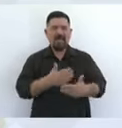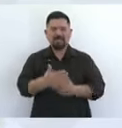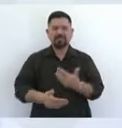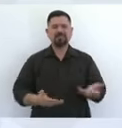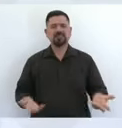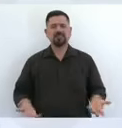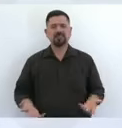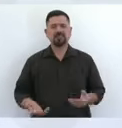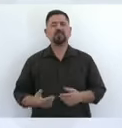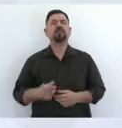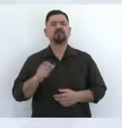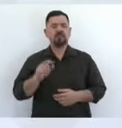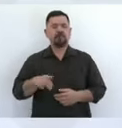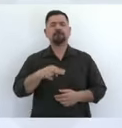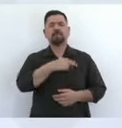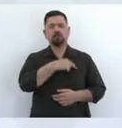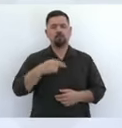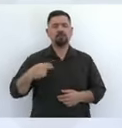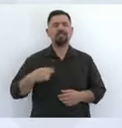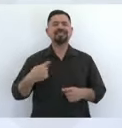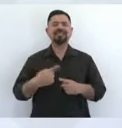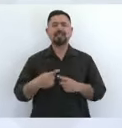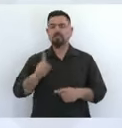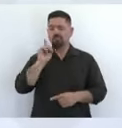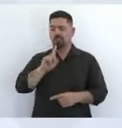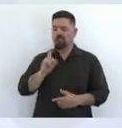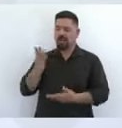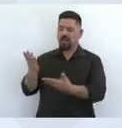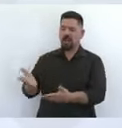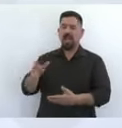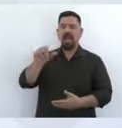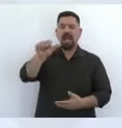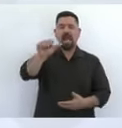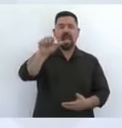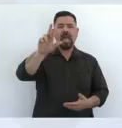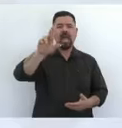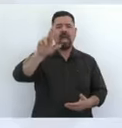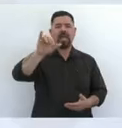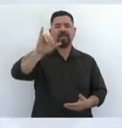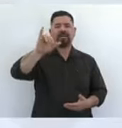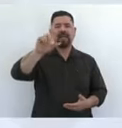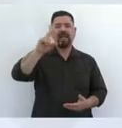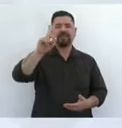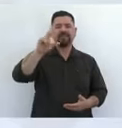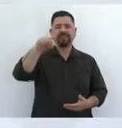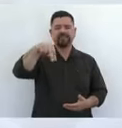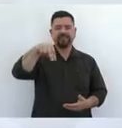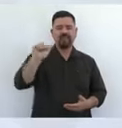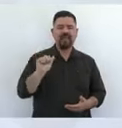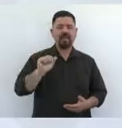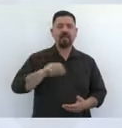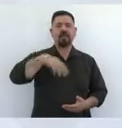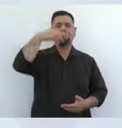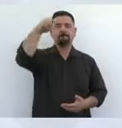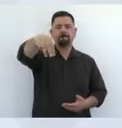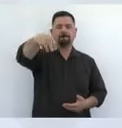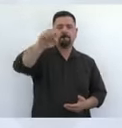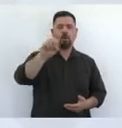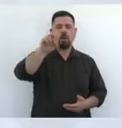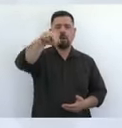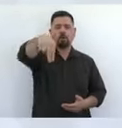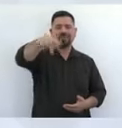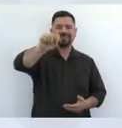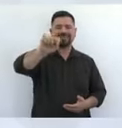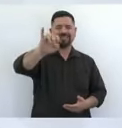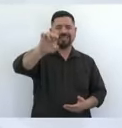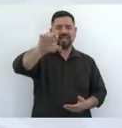Está con nosotros Ariadna Montiel, ella es secretaria de Bienestar, es la encargada del